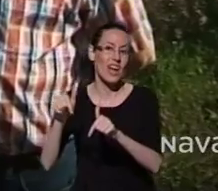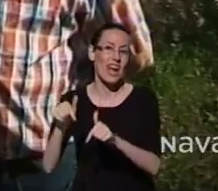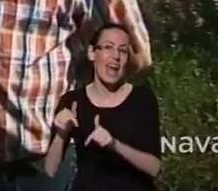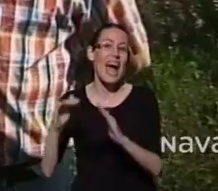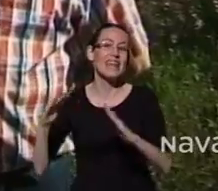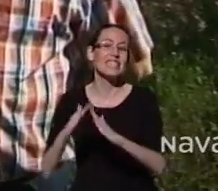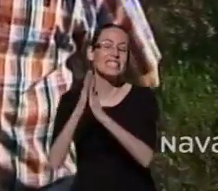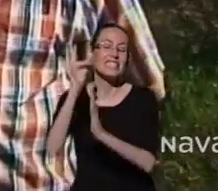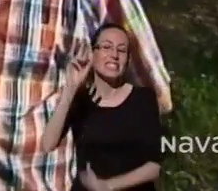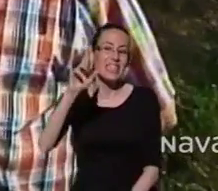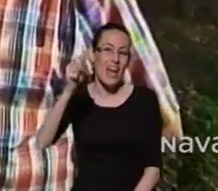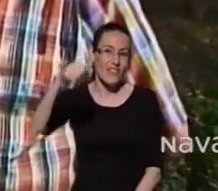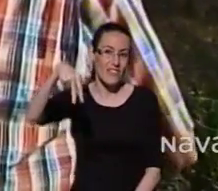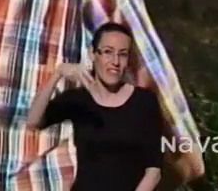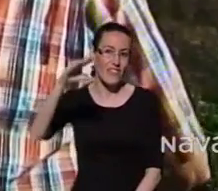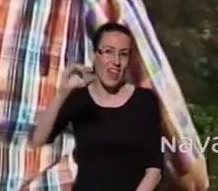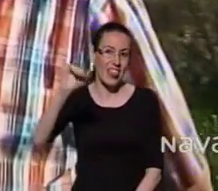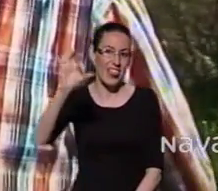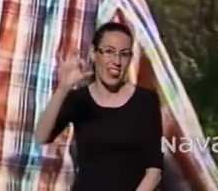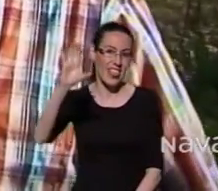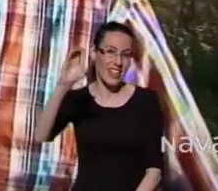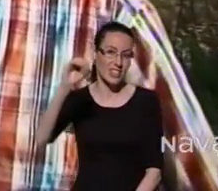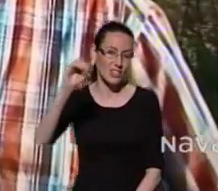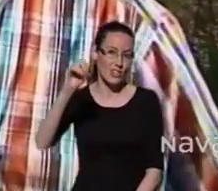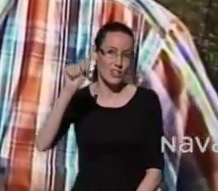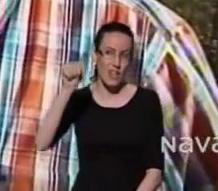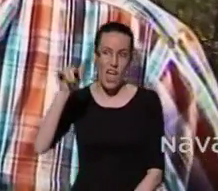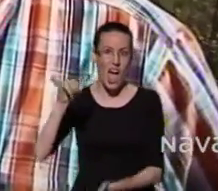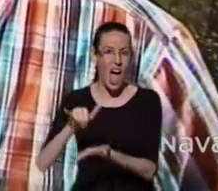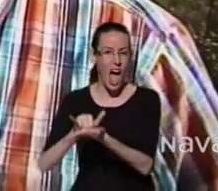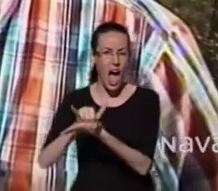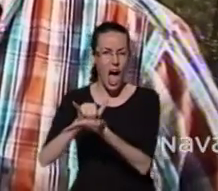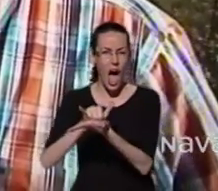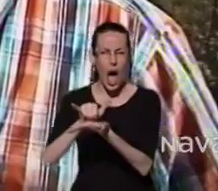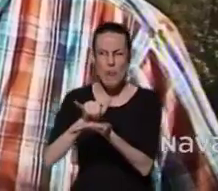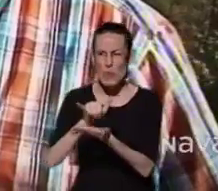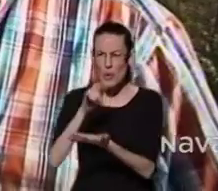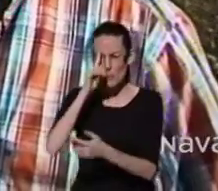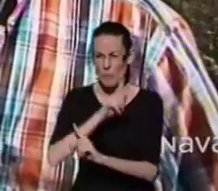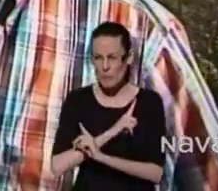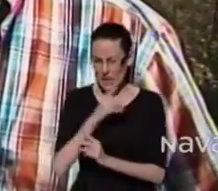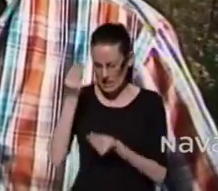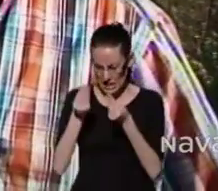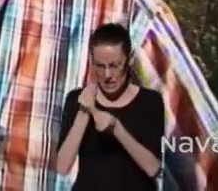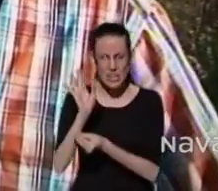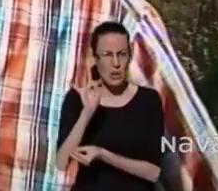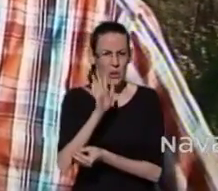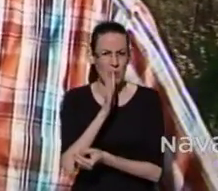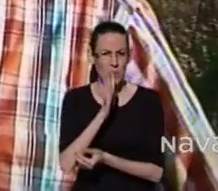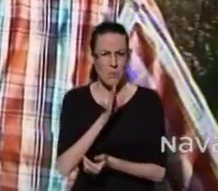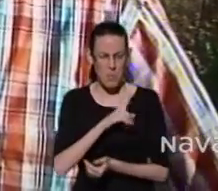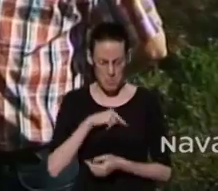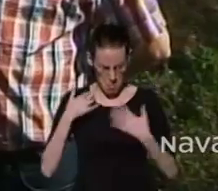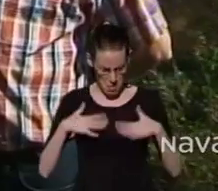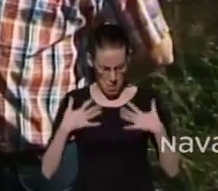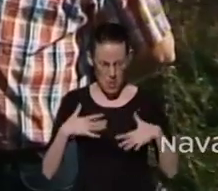perdido. Y luego en San Francisco me pusieron en un avión, yo creo que era de militar, porque todos iban vestidos de